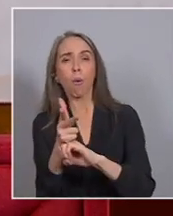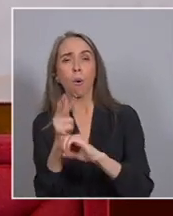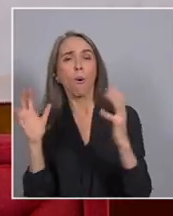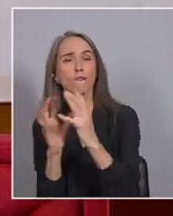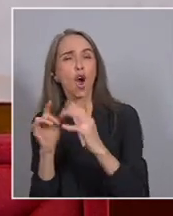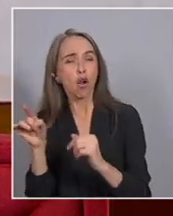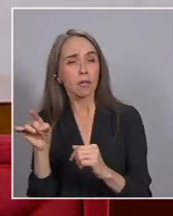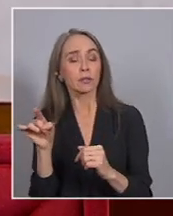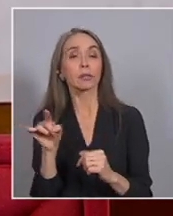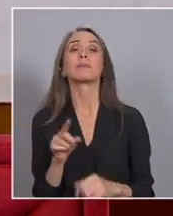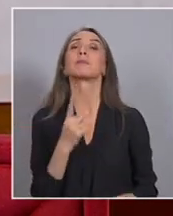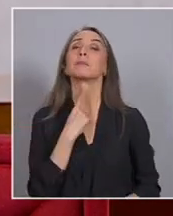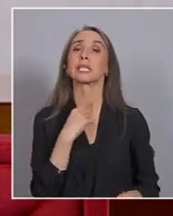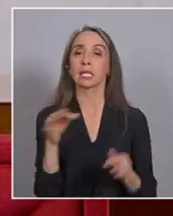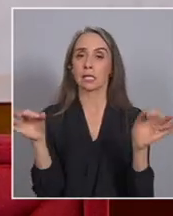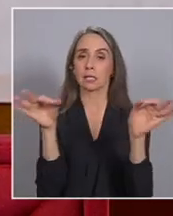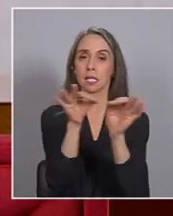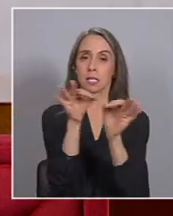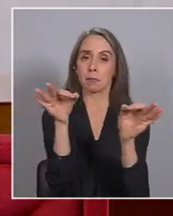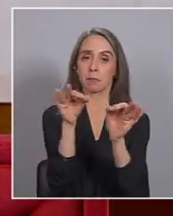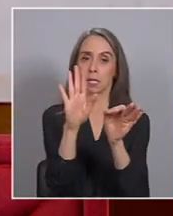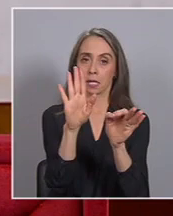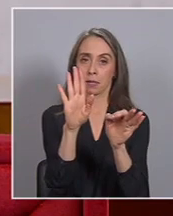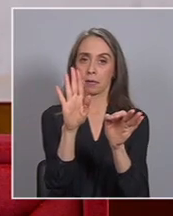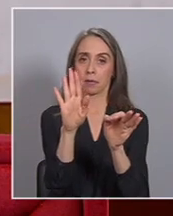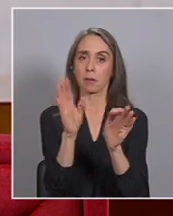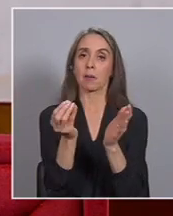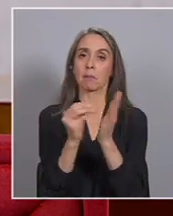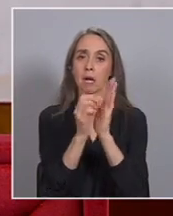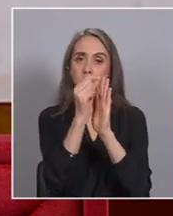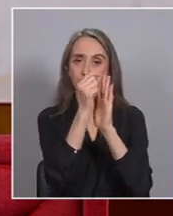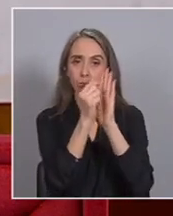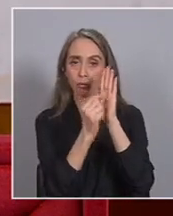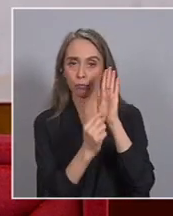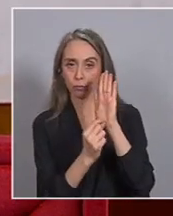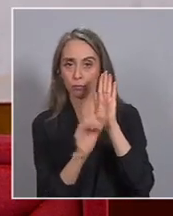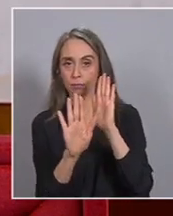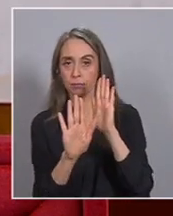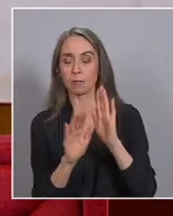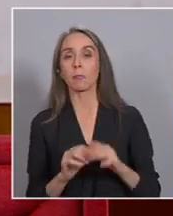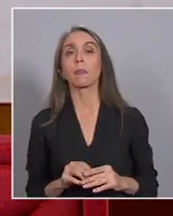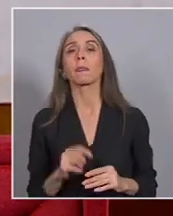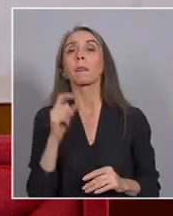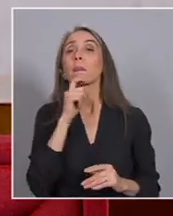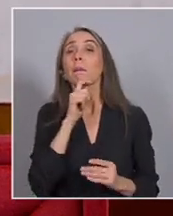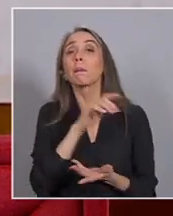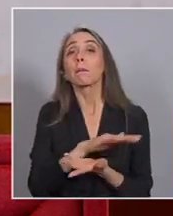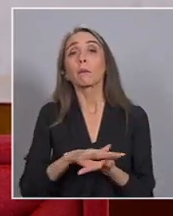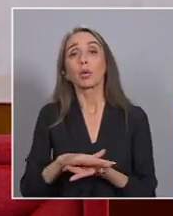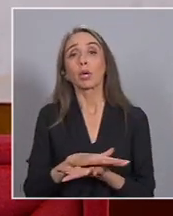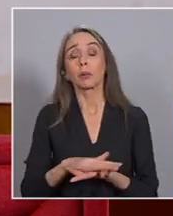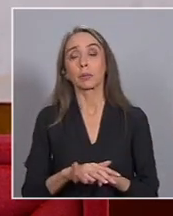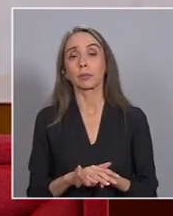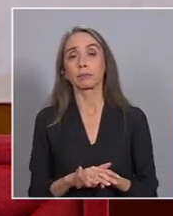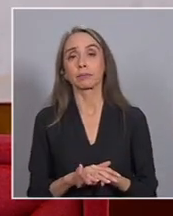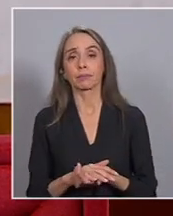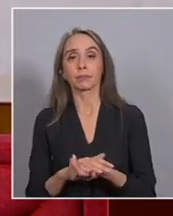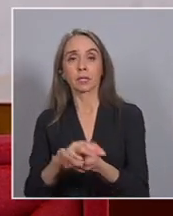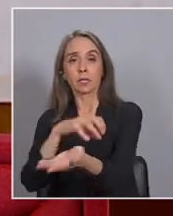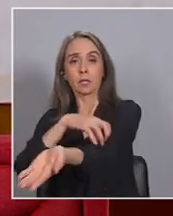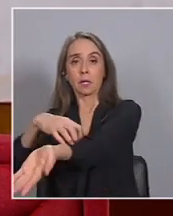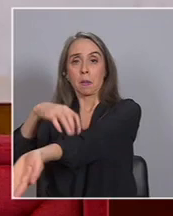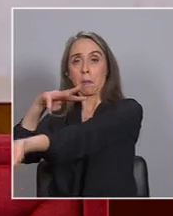me interesa detenerme con un poquito más de detalle. Por ejemplo, en la macrozona